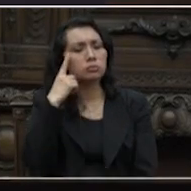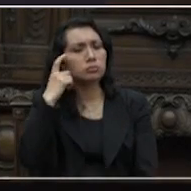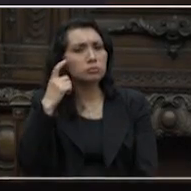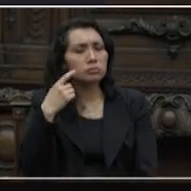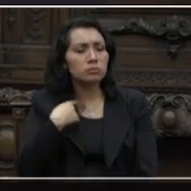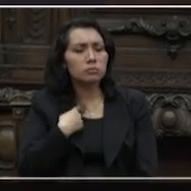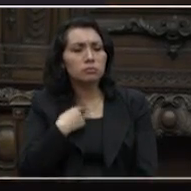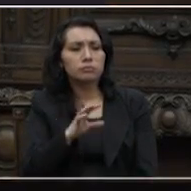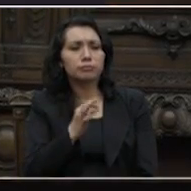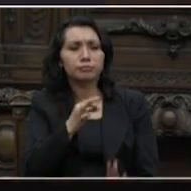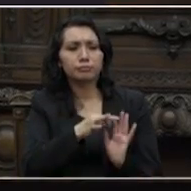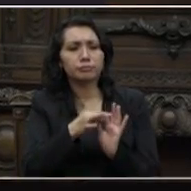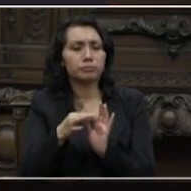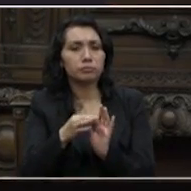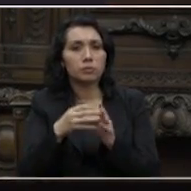la interseccionalidad